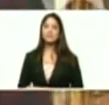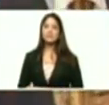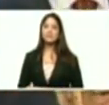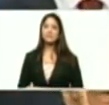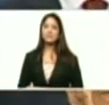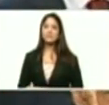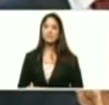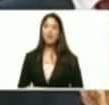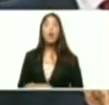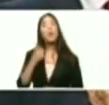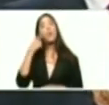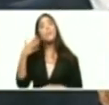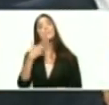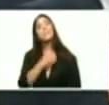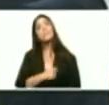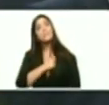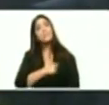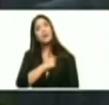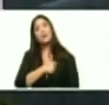con el perdón, la tabla,